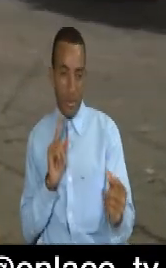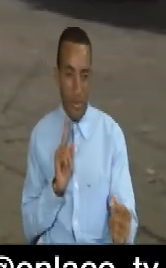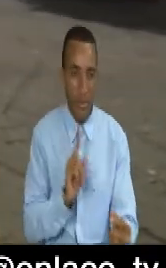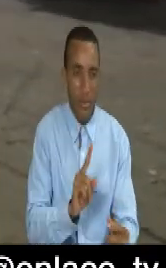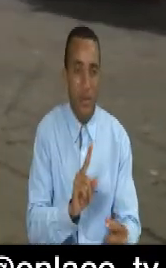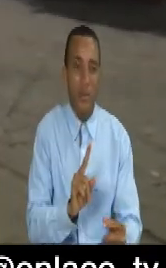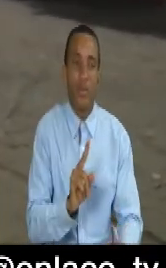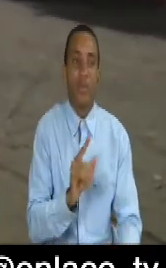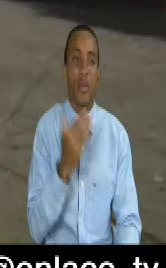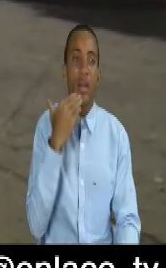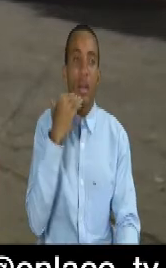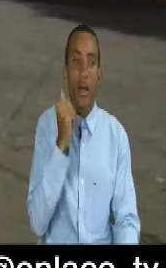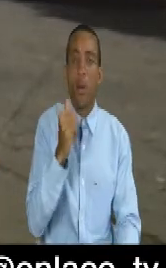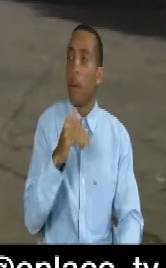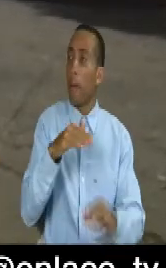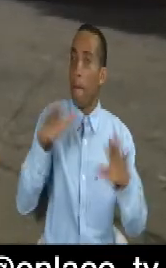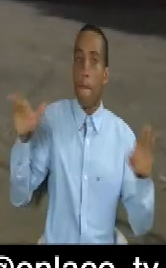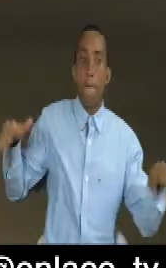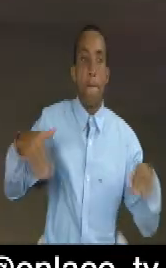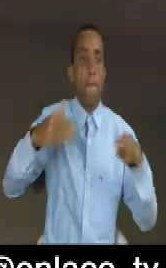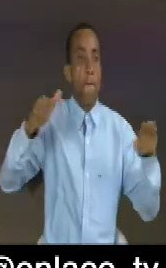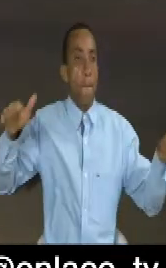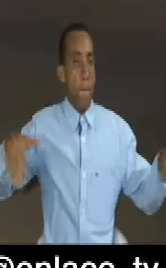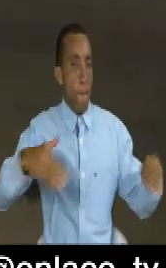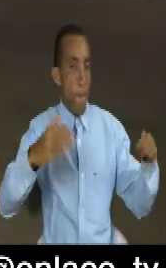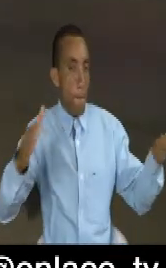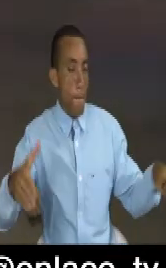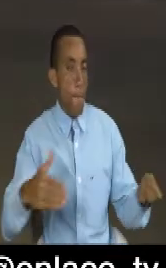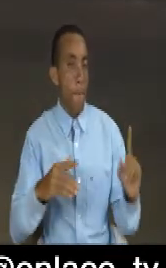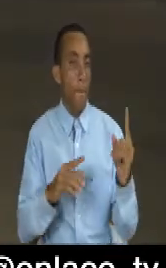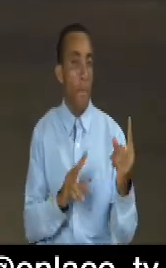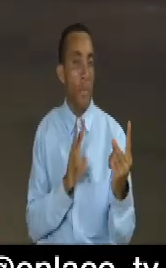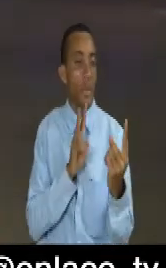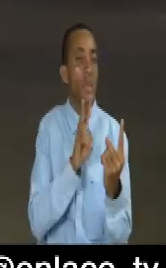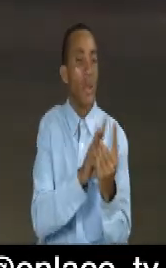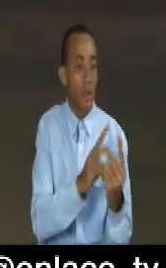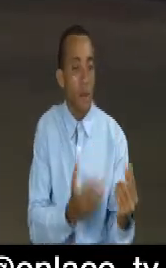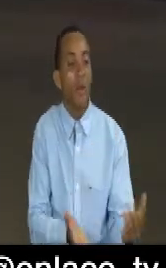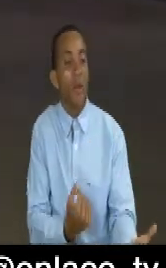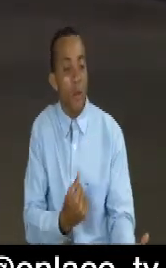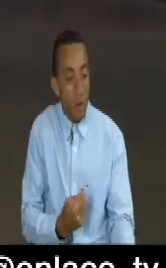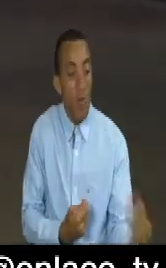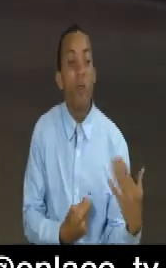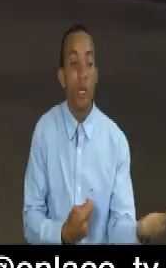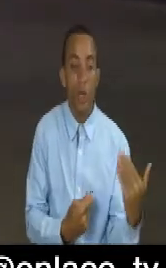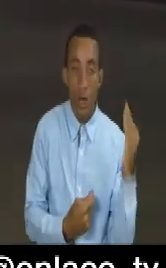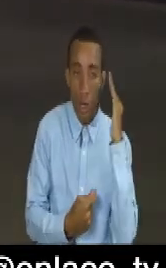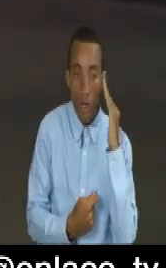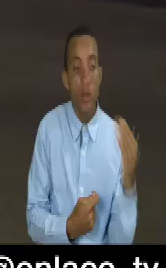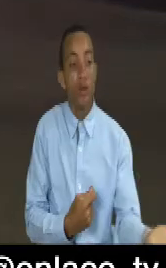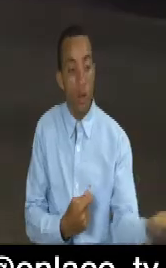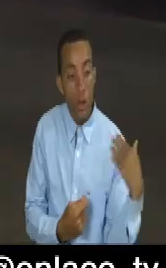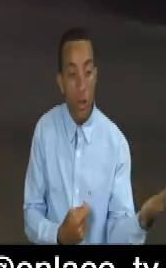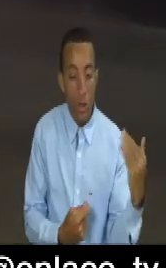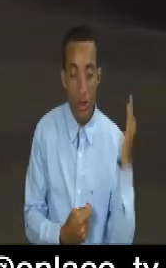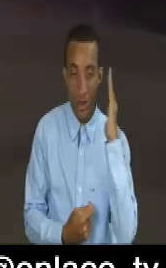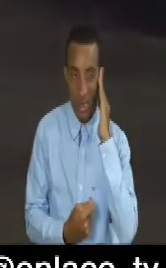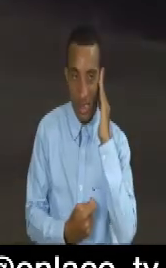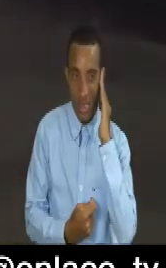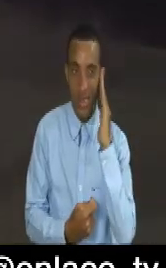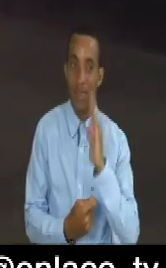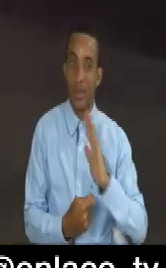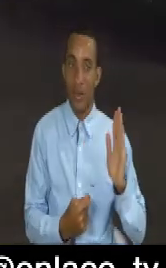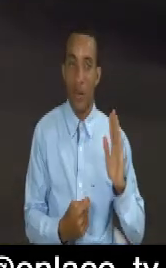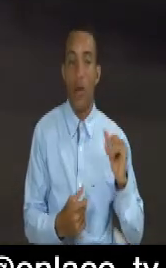lugar pues desolado. Este lo intimida con arma blanca para hurtarle el celular que tenía